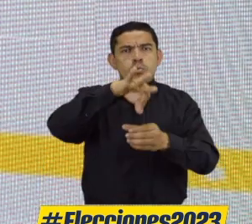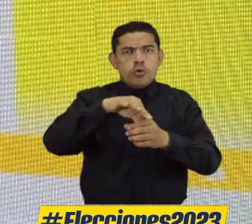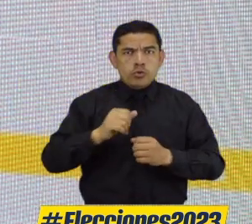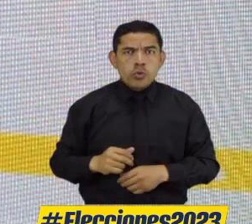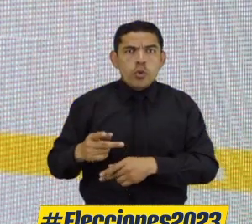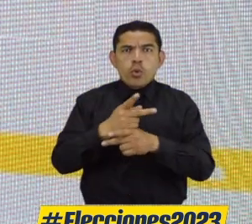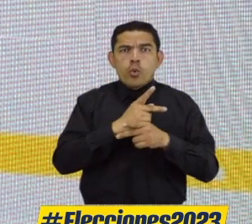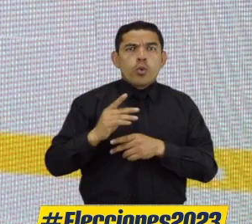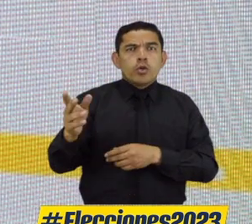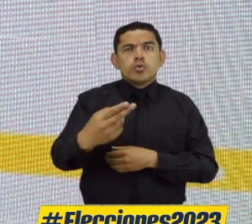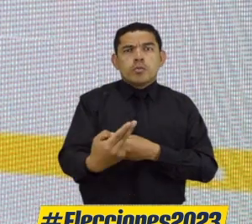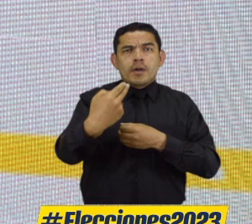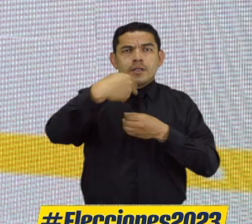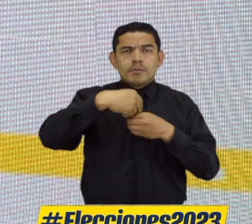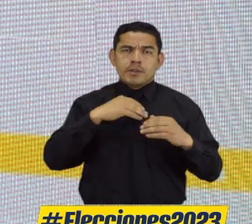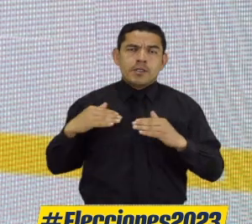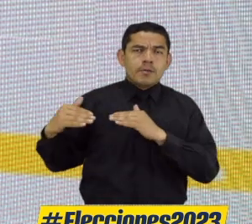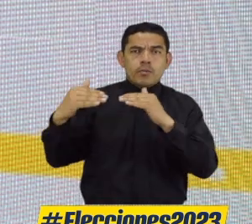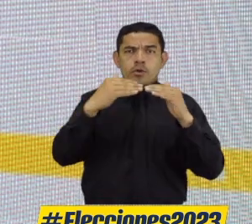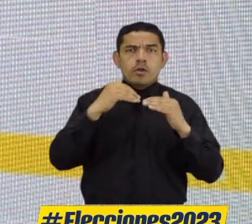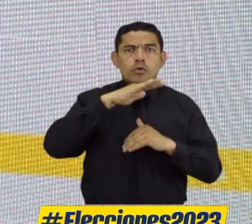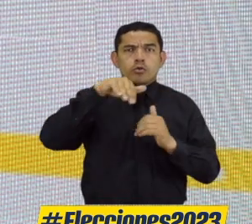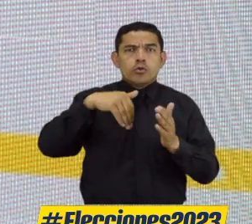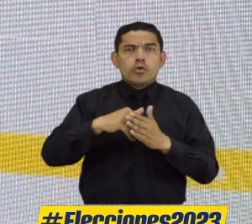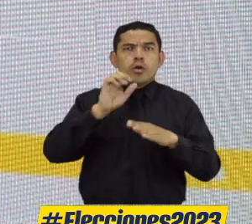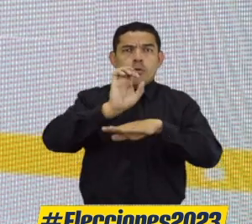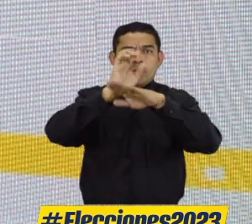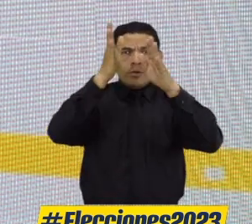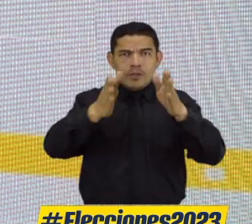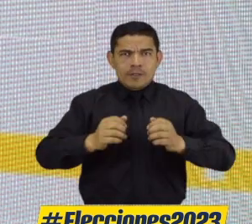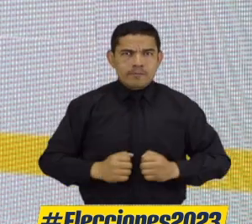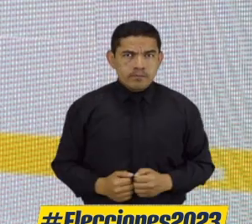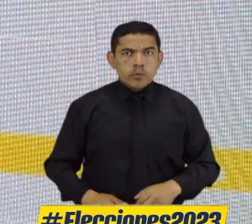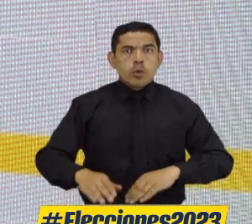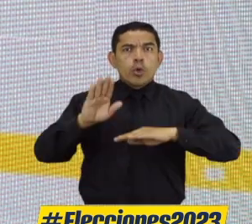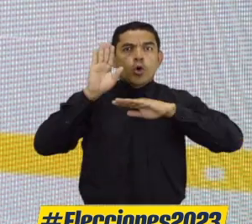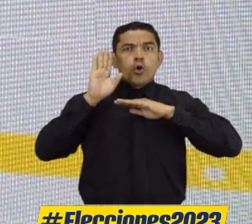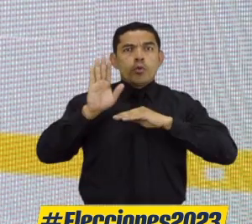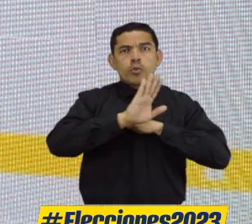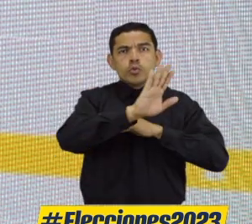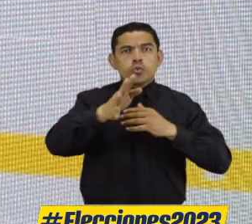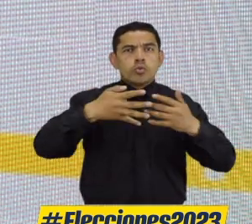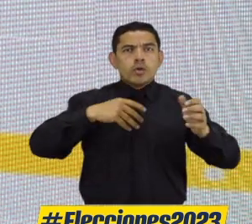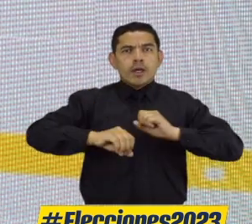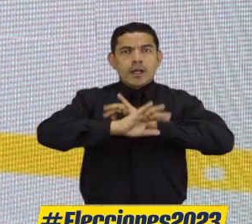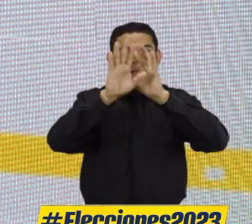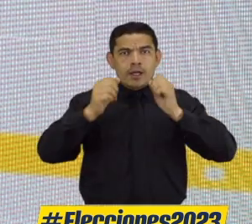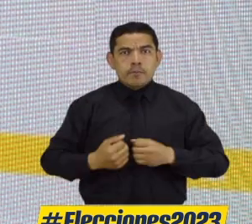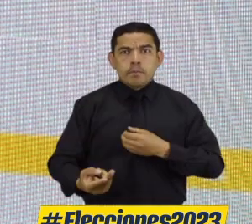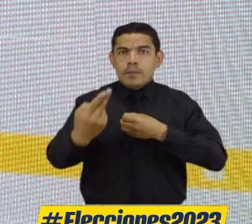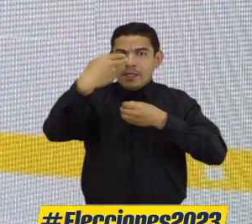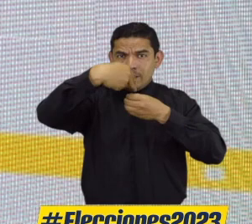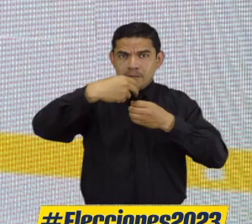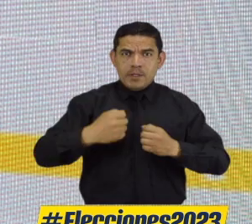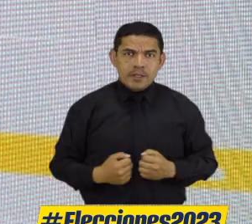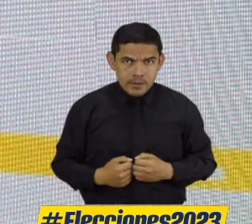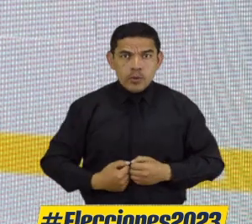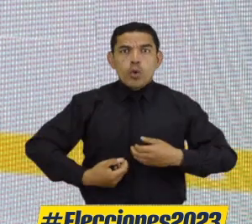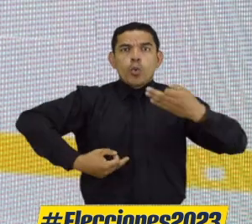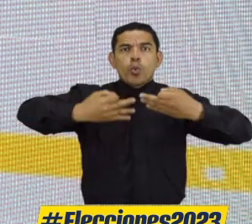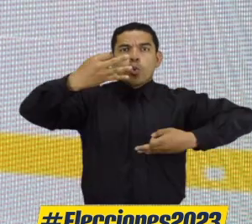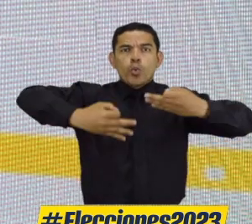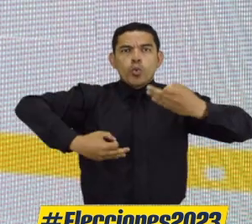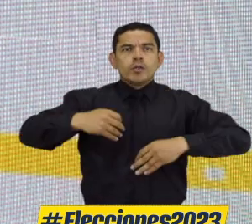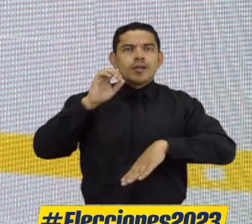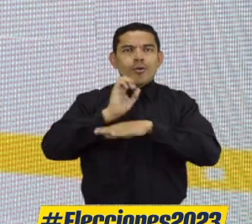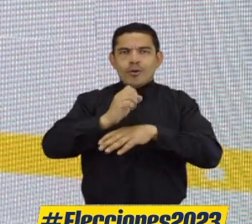la participación equitativa y democrática de las y los ecuatorianos. Nuestro compromiso es con la transparencia, con la participación, con la justicia,